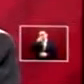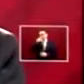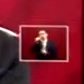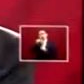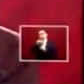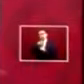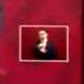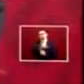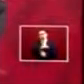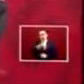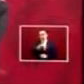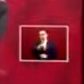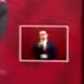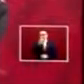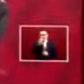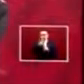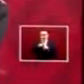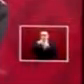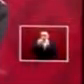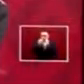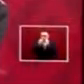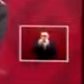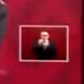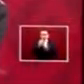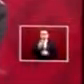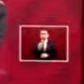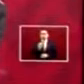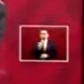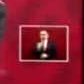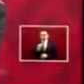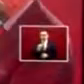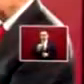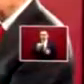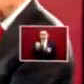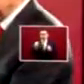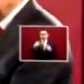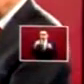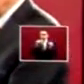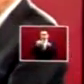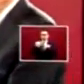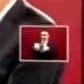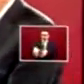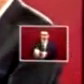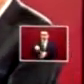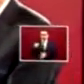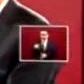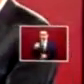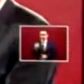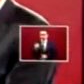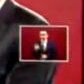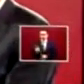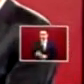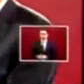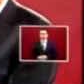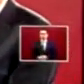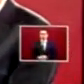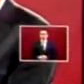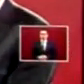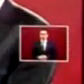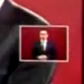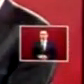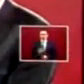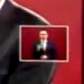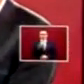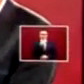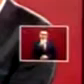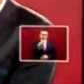hasta el sábado, en todo caso, para tener una postura quizá diferente, no se sabe, quizá diferente ante la